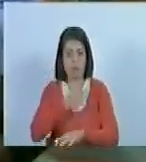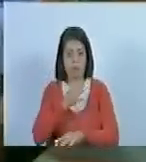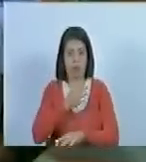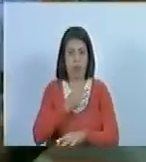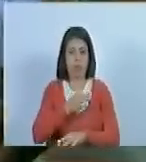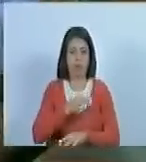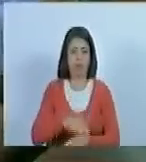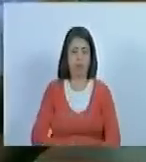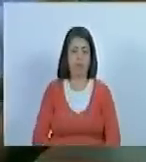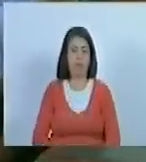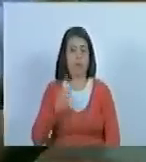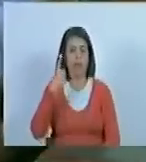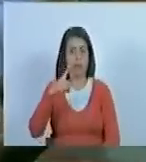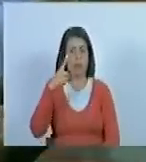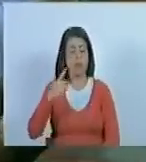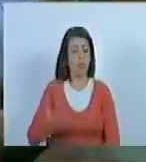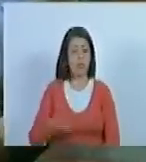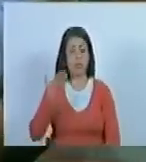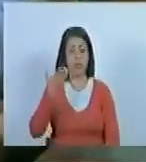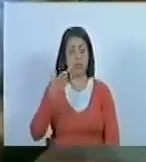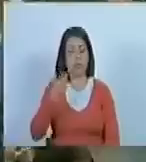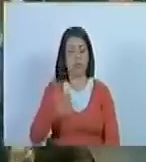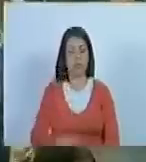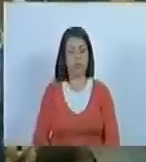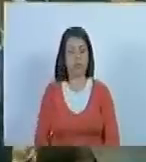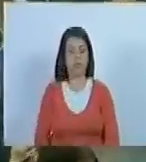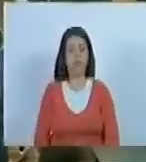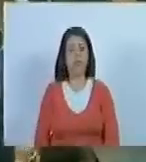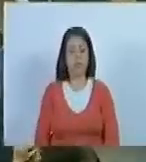garantizar derechos fundamentales